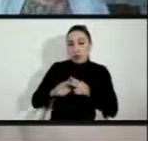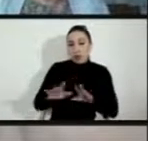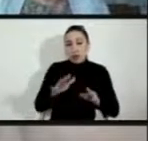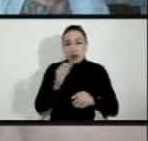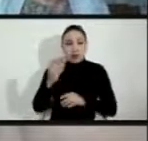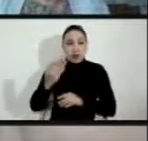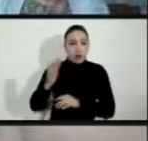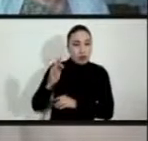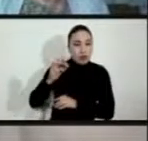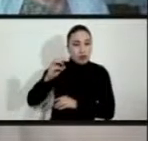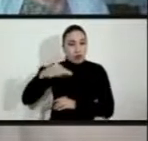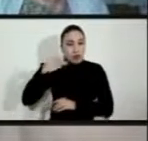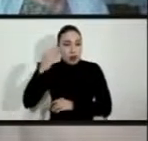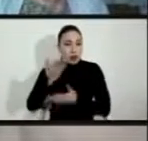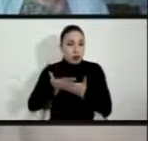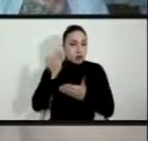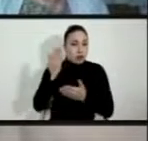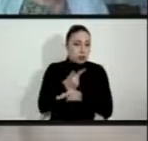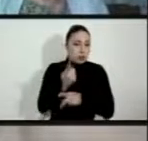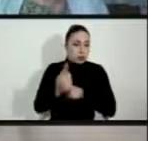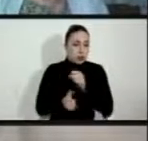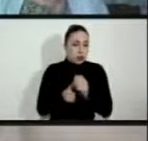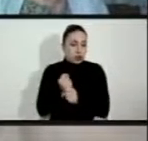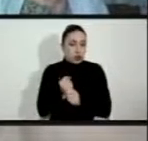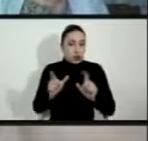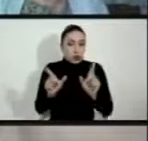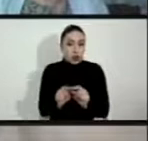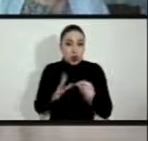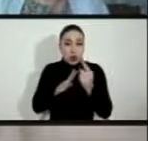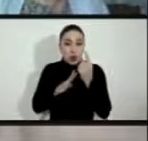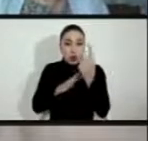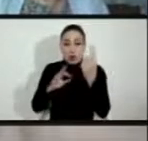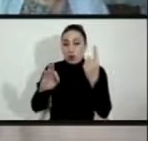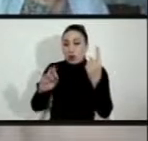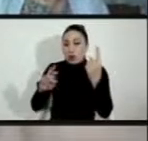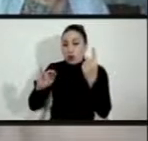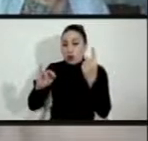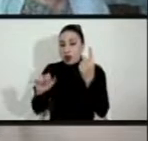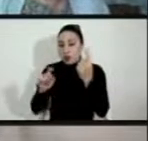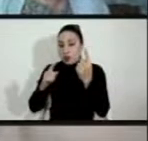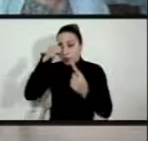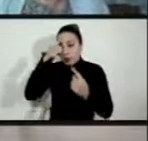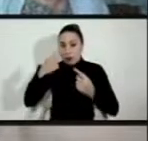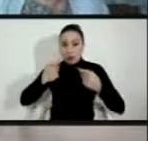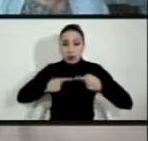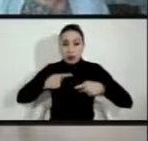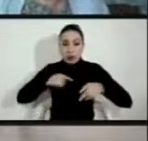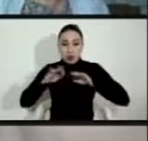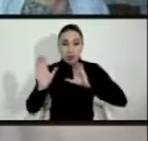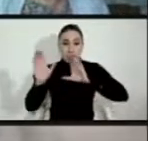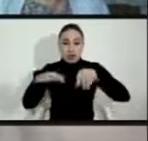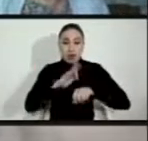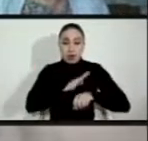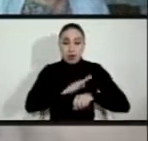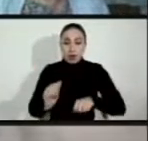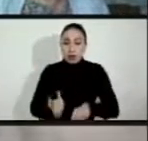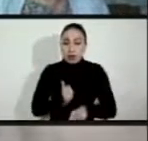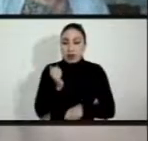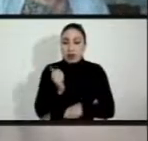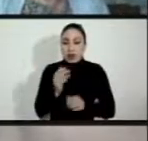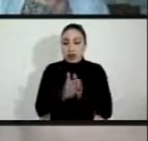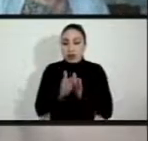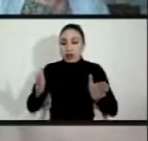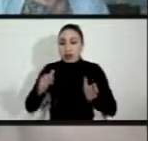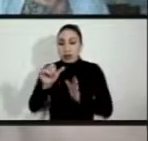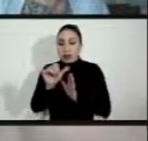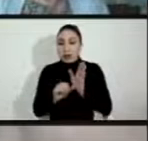pasado, solamente se ha hecho una feria del empleo en el mes de octubre. No obstante de que hay una crisis de